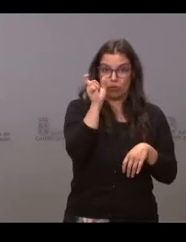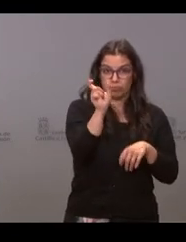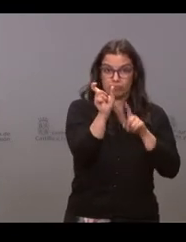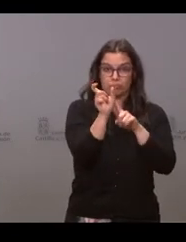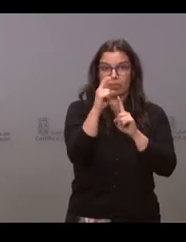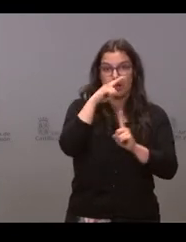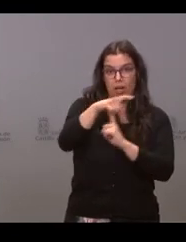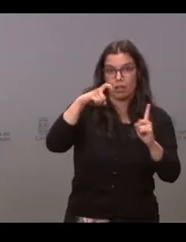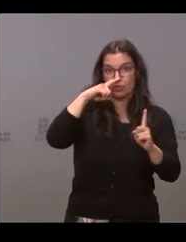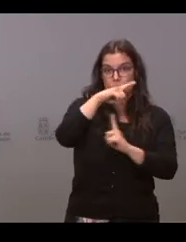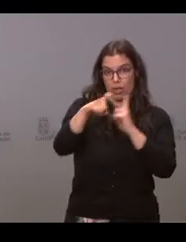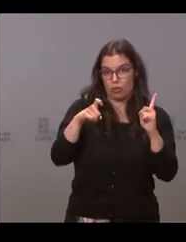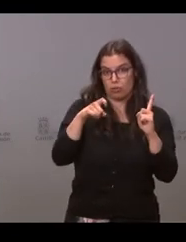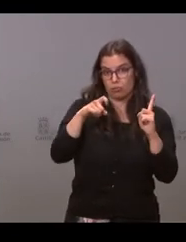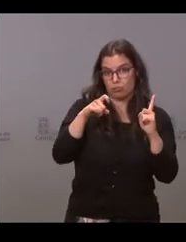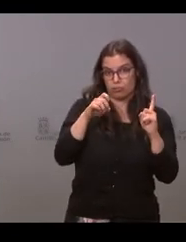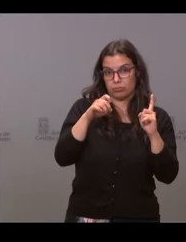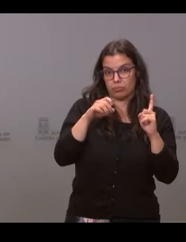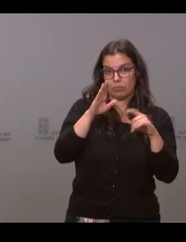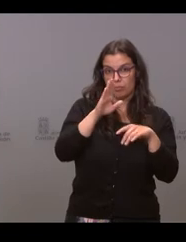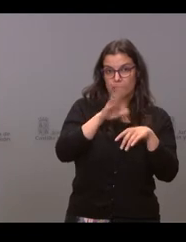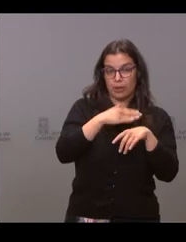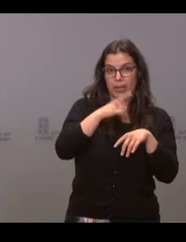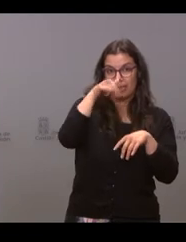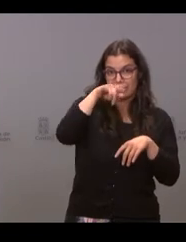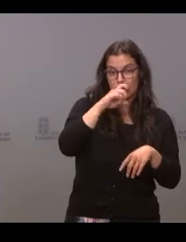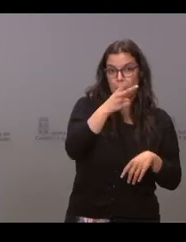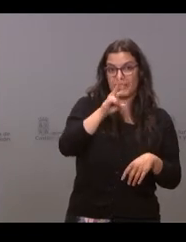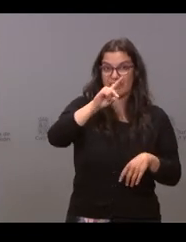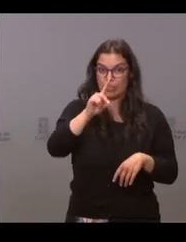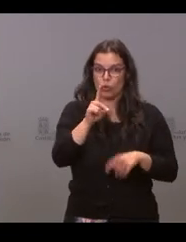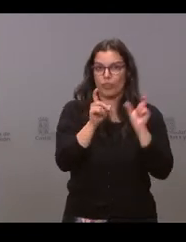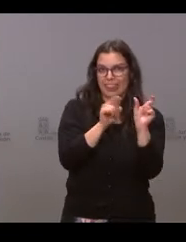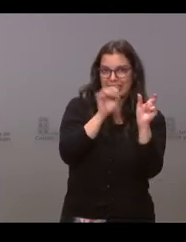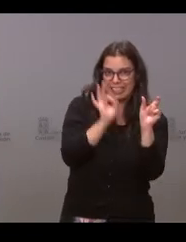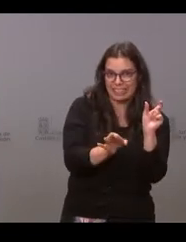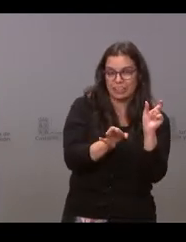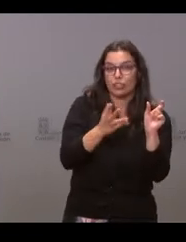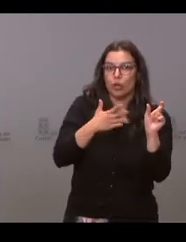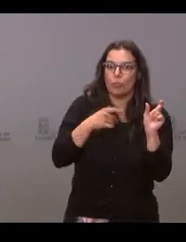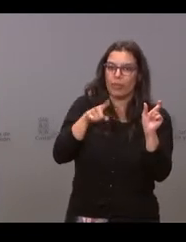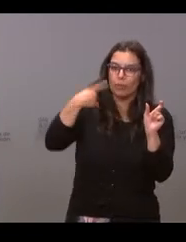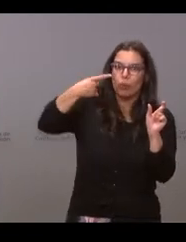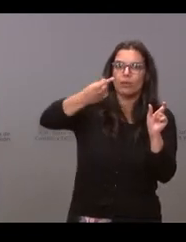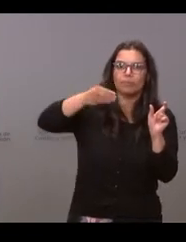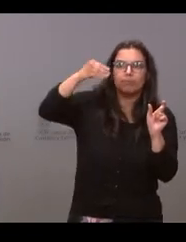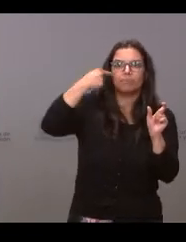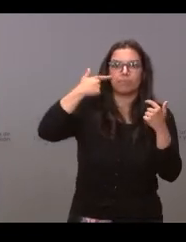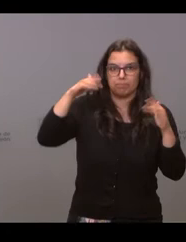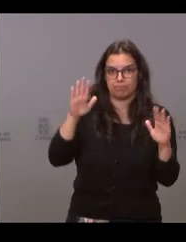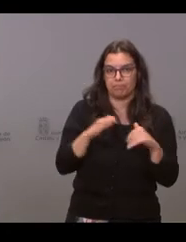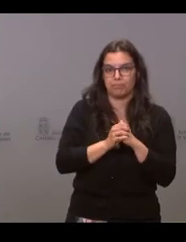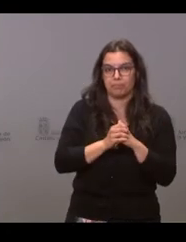es para un año al año 2000 2021 perdón es para un año por lo tanto se pueden implementar digamos